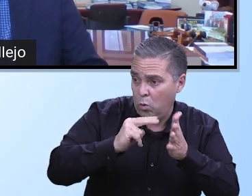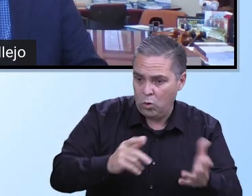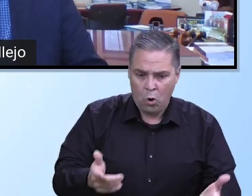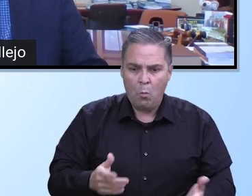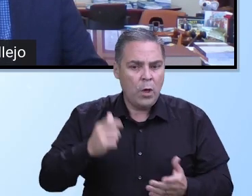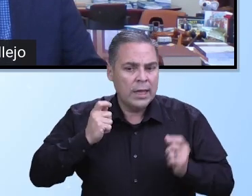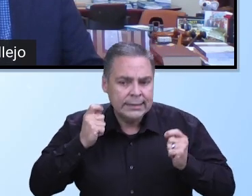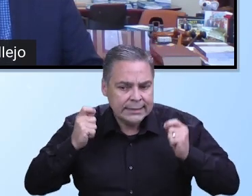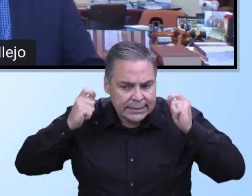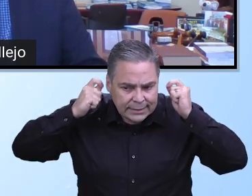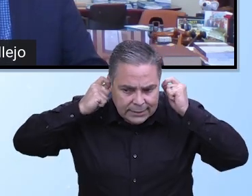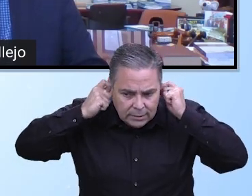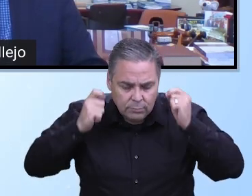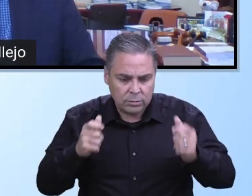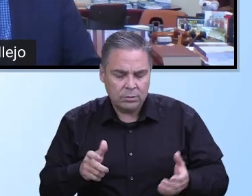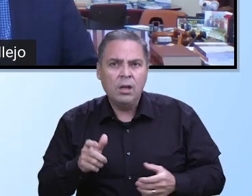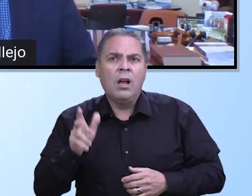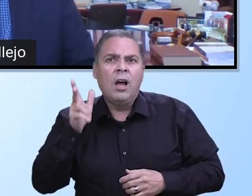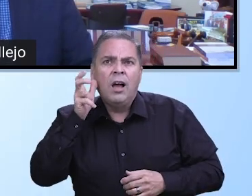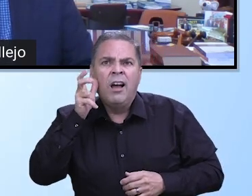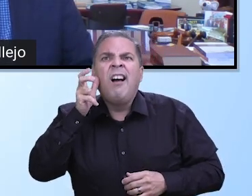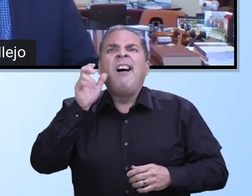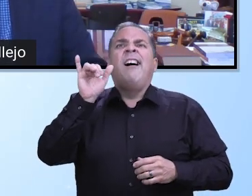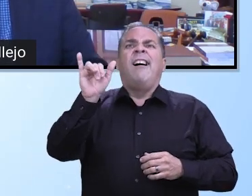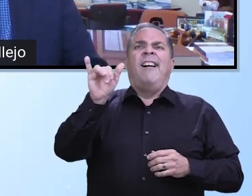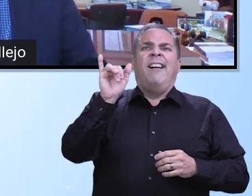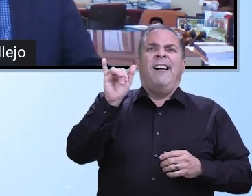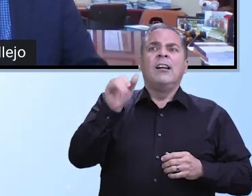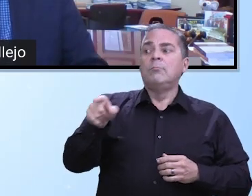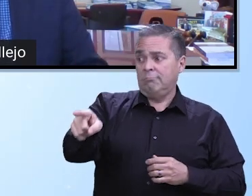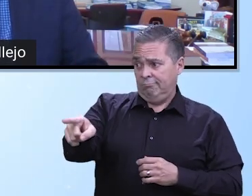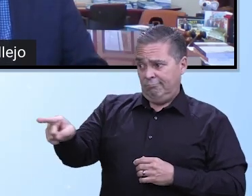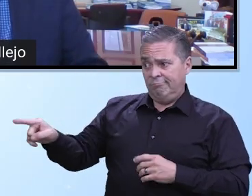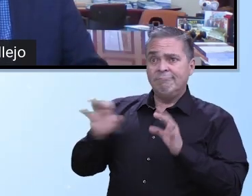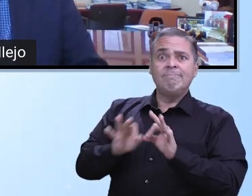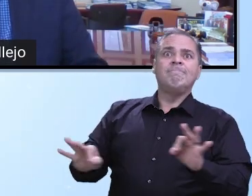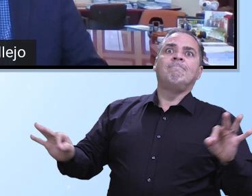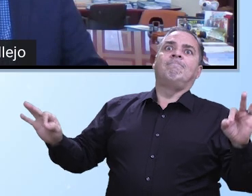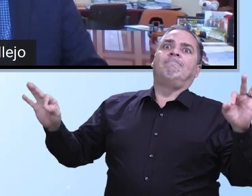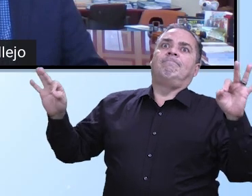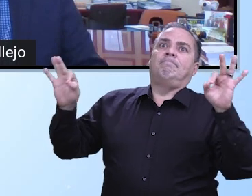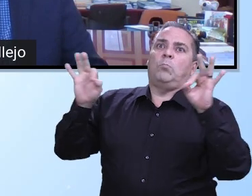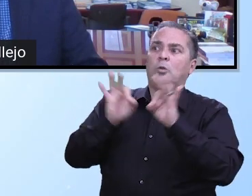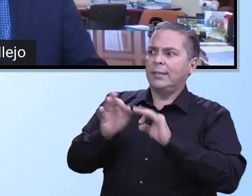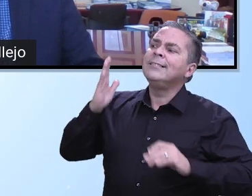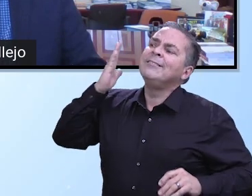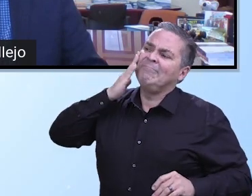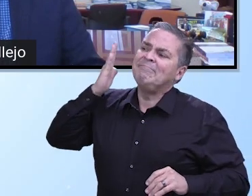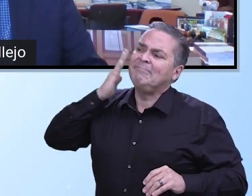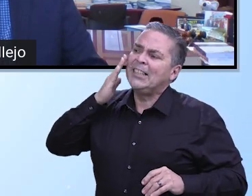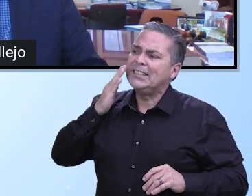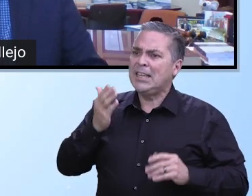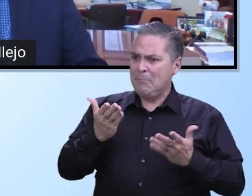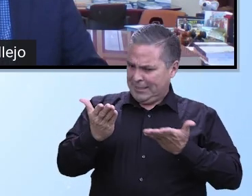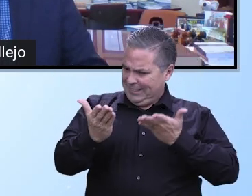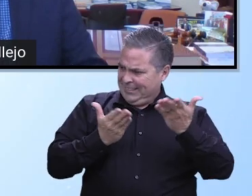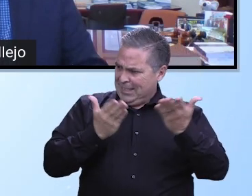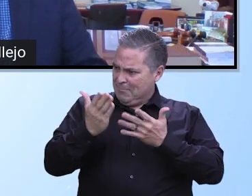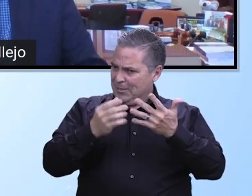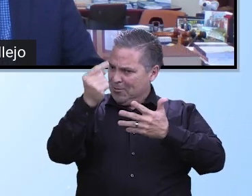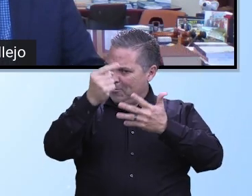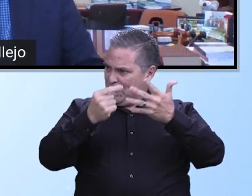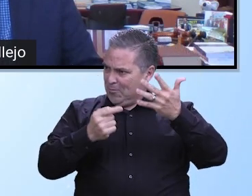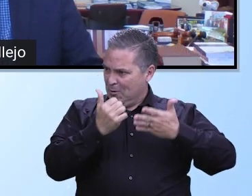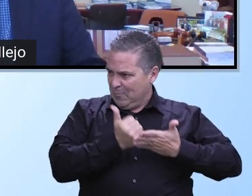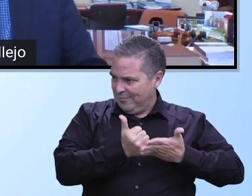programa de accesibilidad y que para esta población es muy importante que sepan que esos servicios y esa posibilidad de